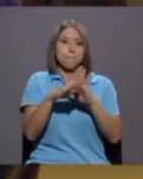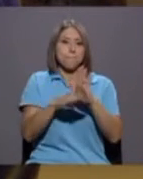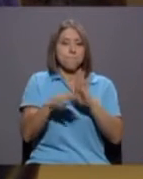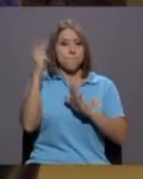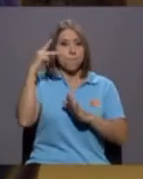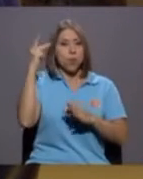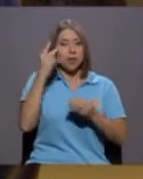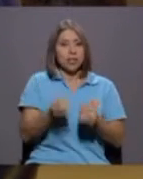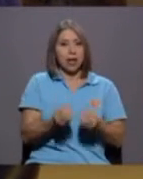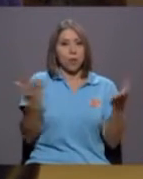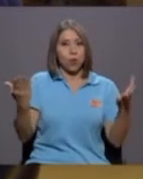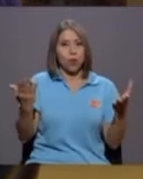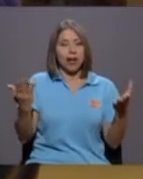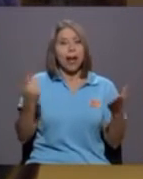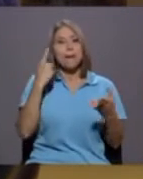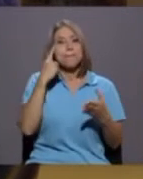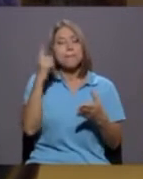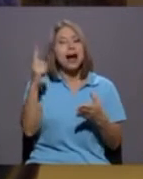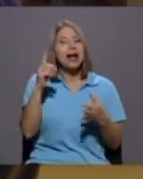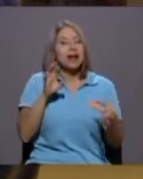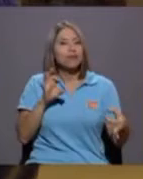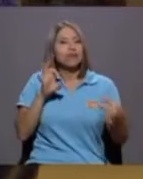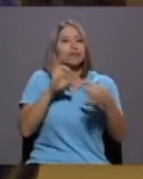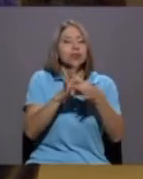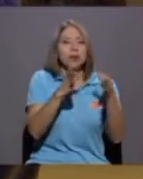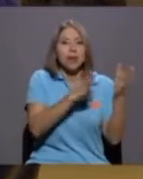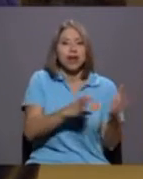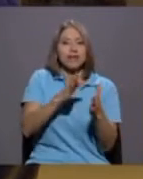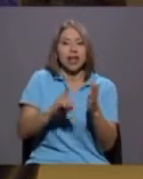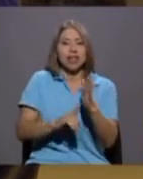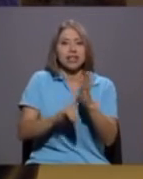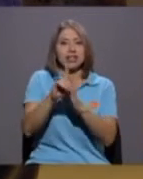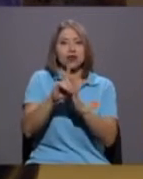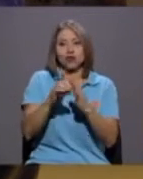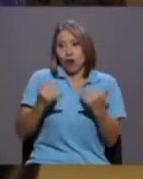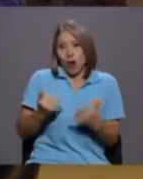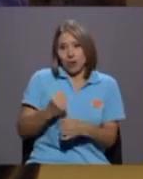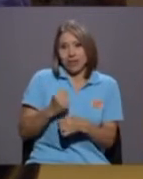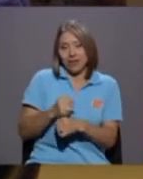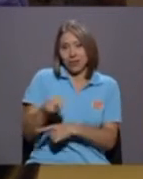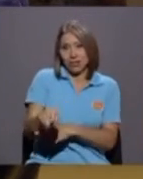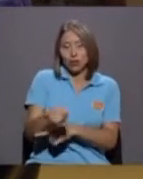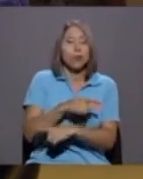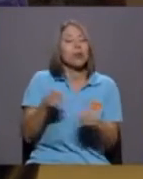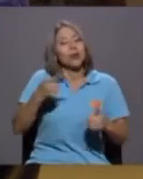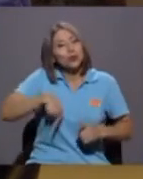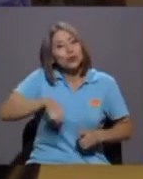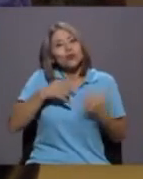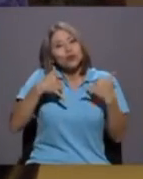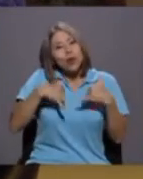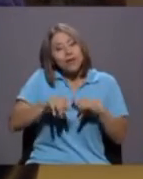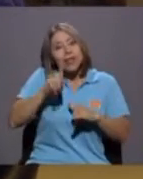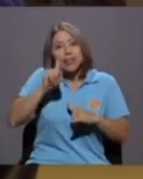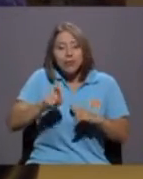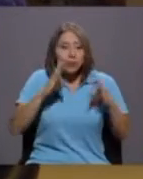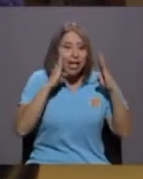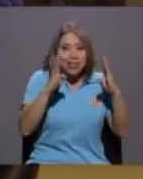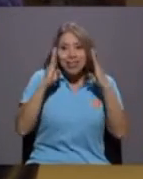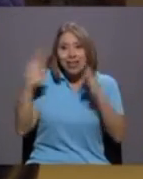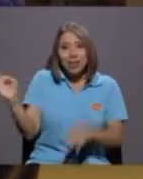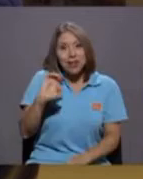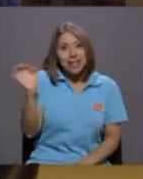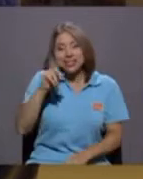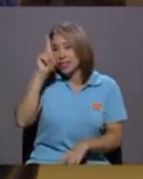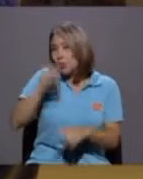forma en que se planifique el desarrollo. Y en eso estamos. Claro, seguimos arrastrando la tarea de tener que atender emergencias, eso no se puede